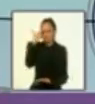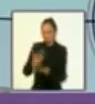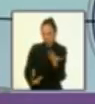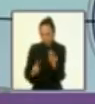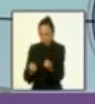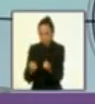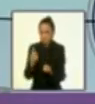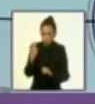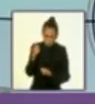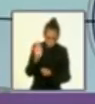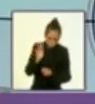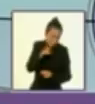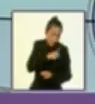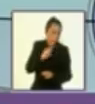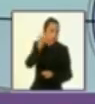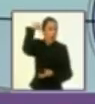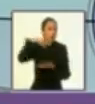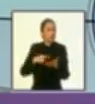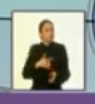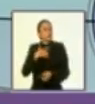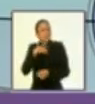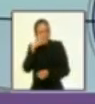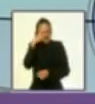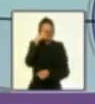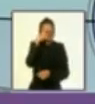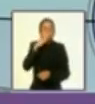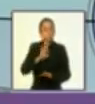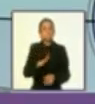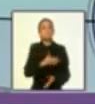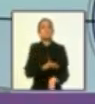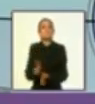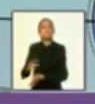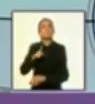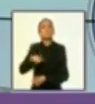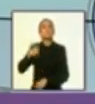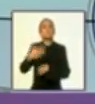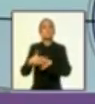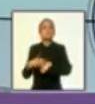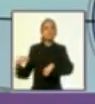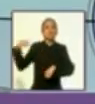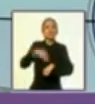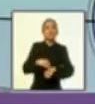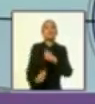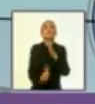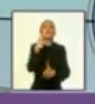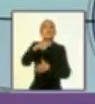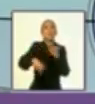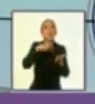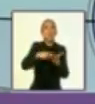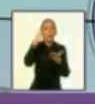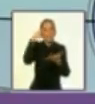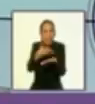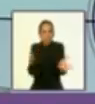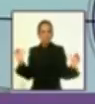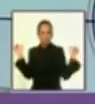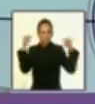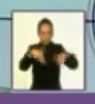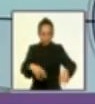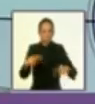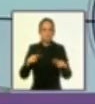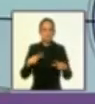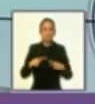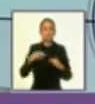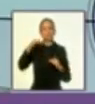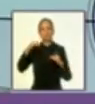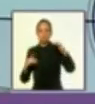algunos golpeteos ahí entre distintos candidatos, pero tu lectura, Luis Carlos, de esto. Yo creo